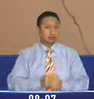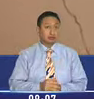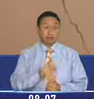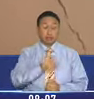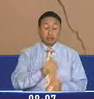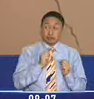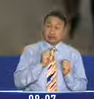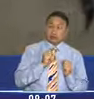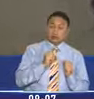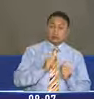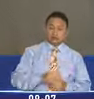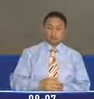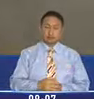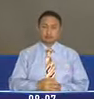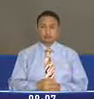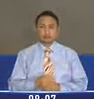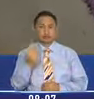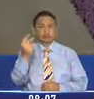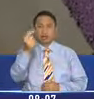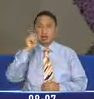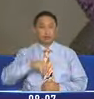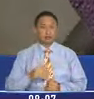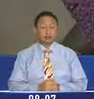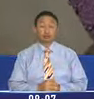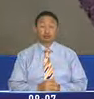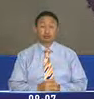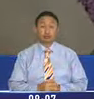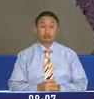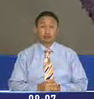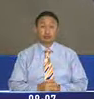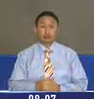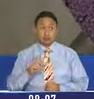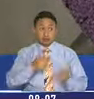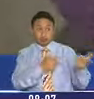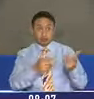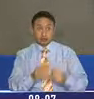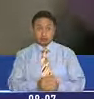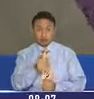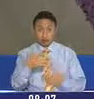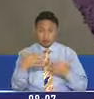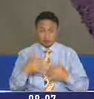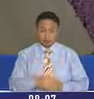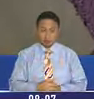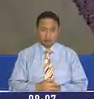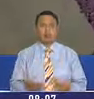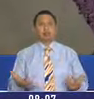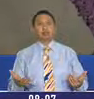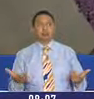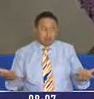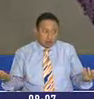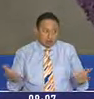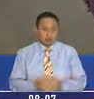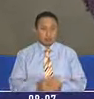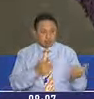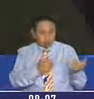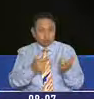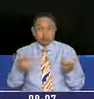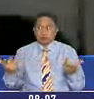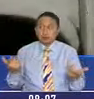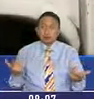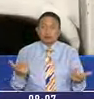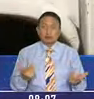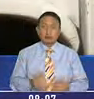los madrugadores. Rápido fue la cosa. ¿Como ráfagas? Sí, eso sí. ¿Se asustó? Y no va a asustar a mi papá y la bala que viene por